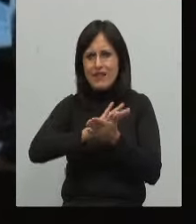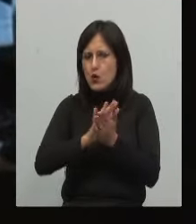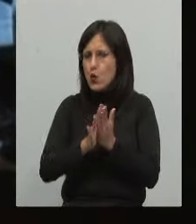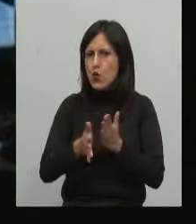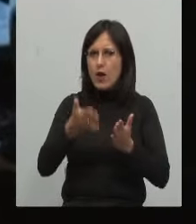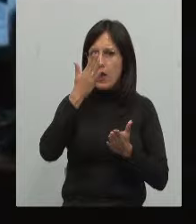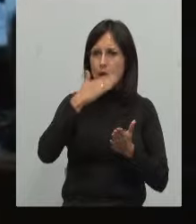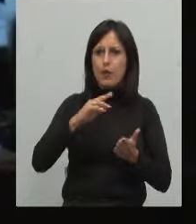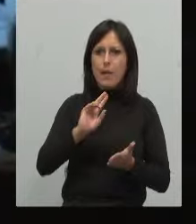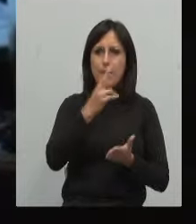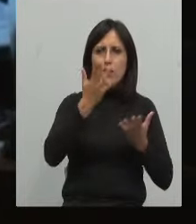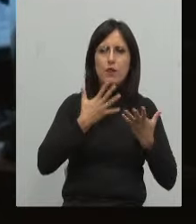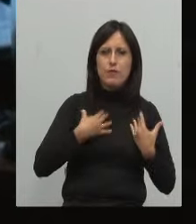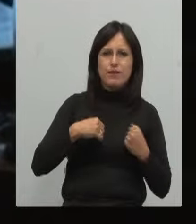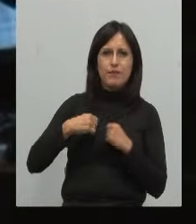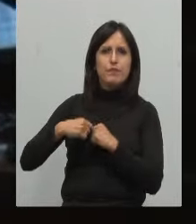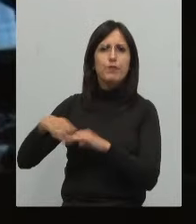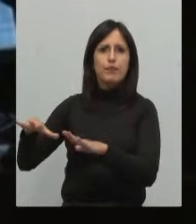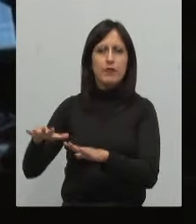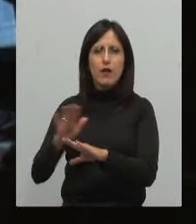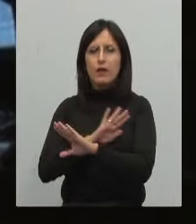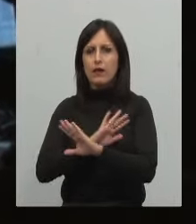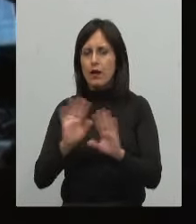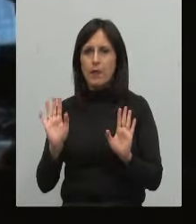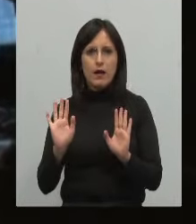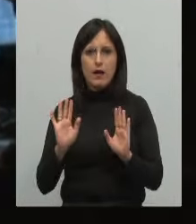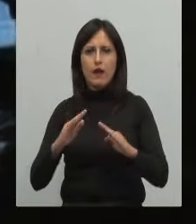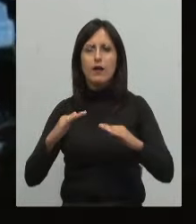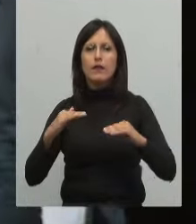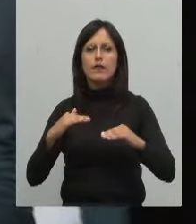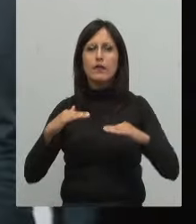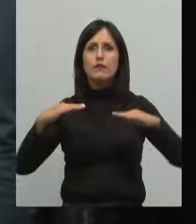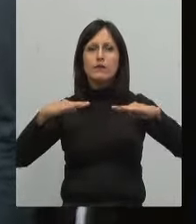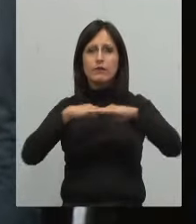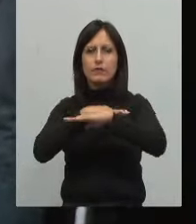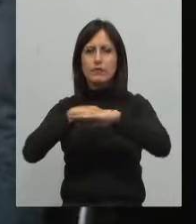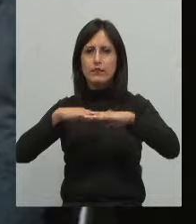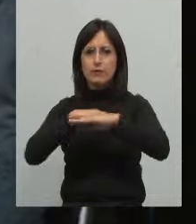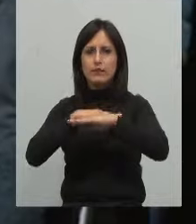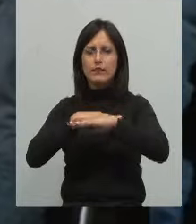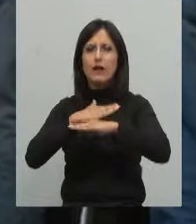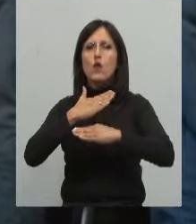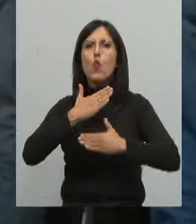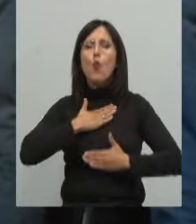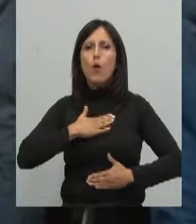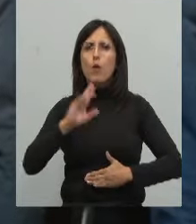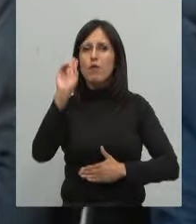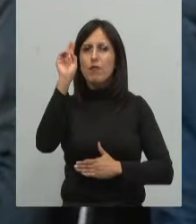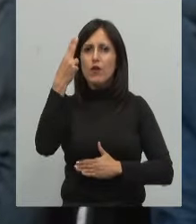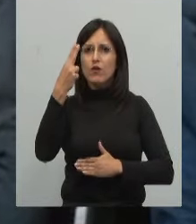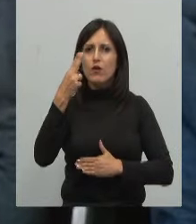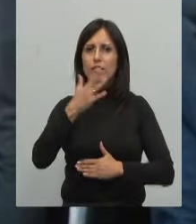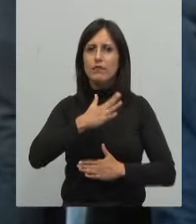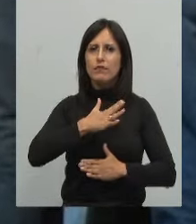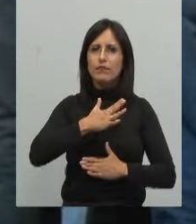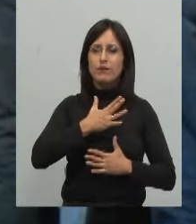todo teniendo en cuenta el lugar donde apareció el cuerpo de Jairo, muy cerca del acceso a la ciudad del Carmen. ¿Ya la policía había rastrillado